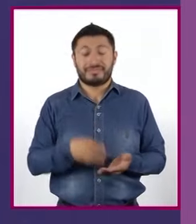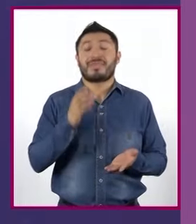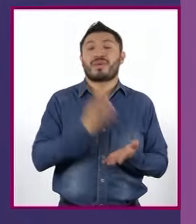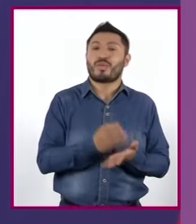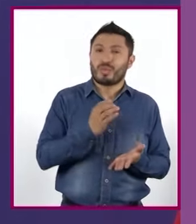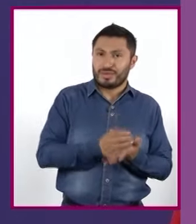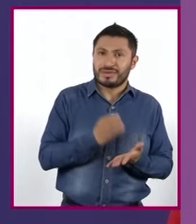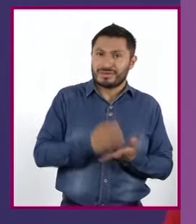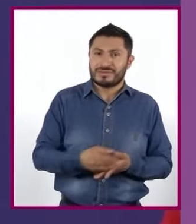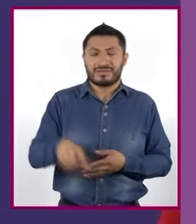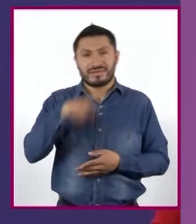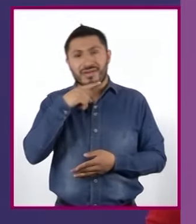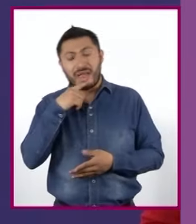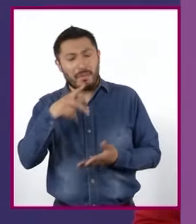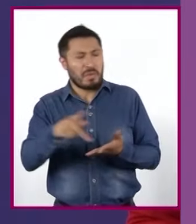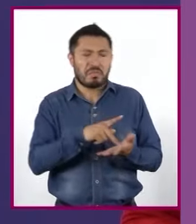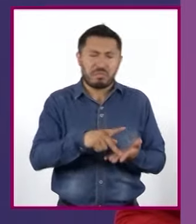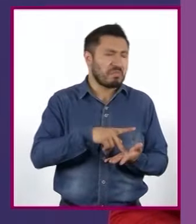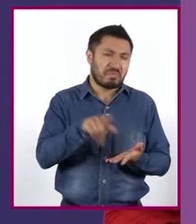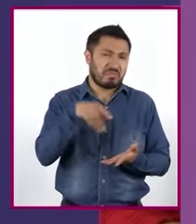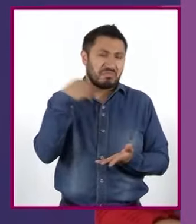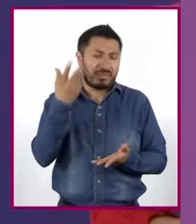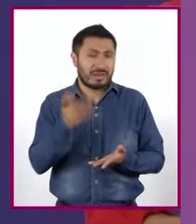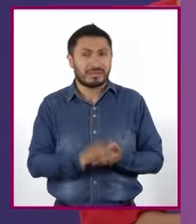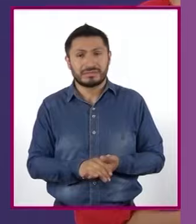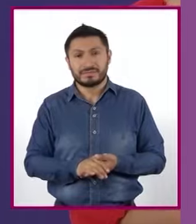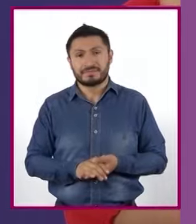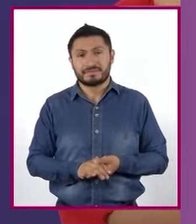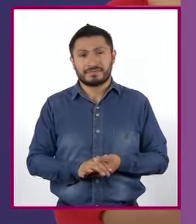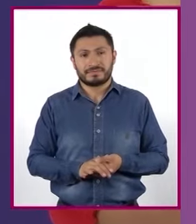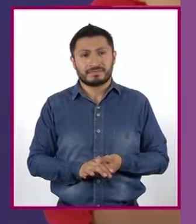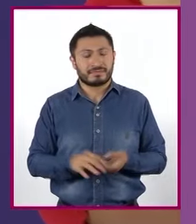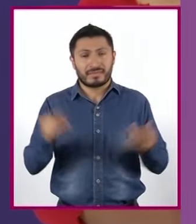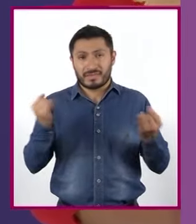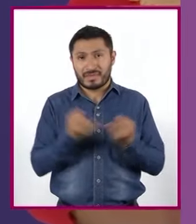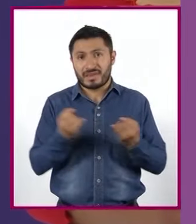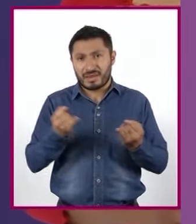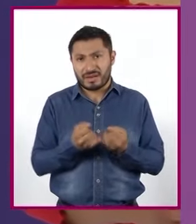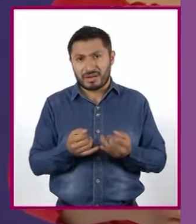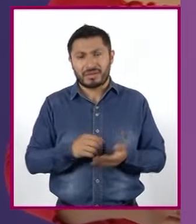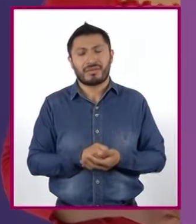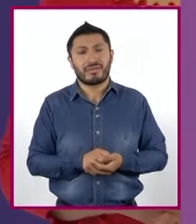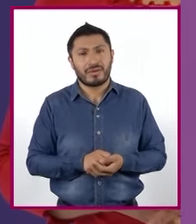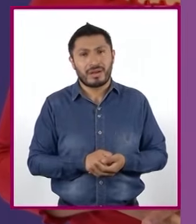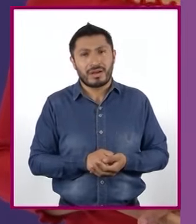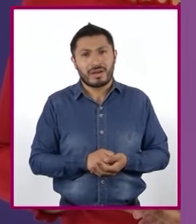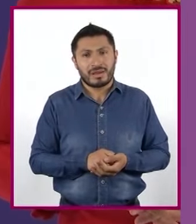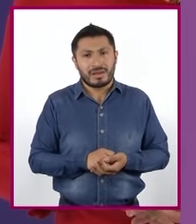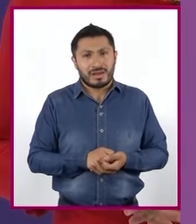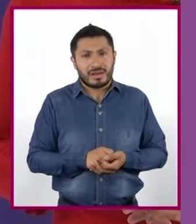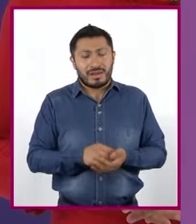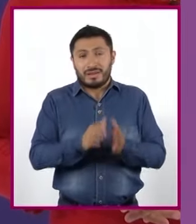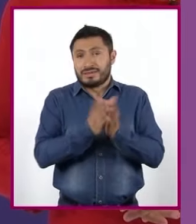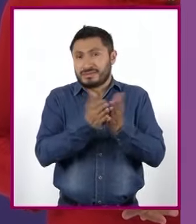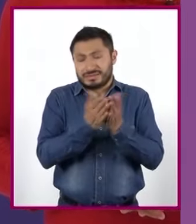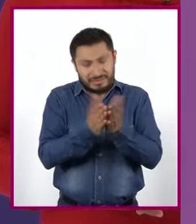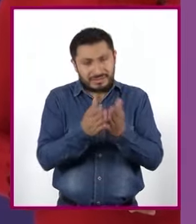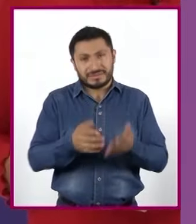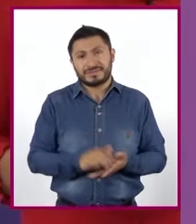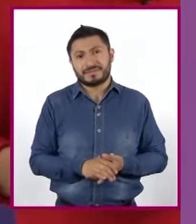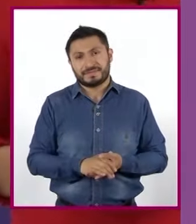cuaderno, lápiz o pluma para que puedan tomar notas. También podría ayudarles tener a la mano su libro de